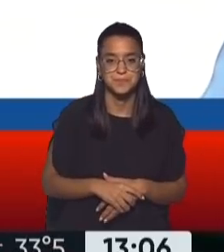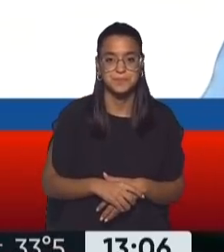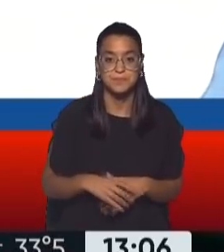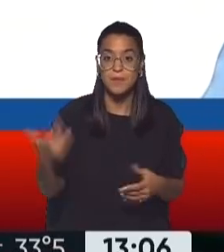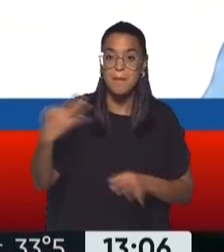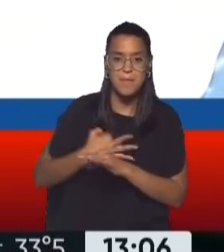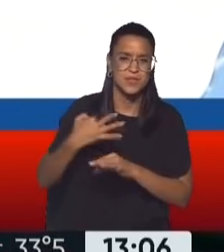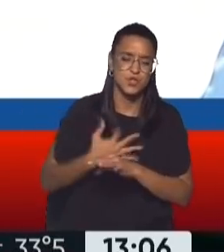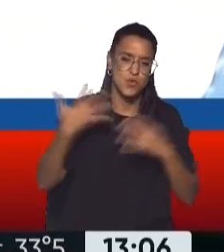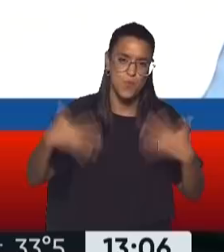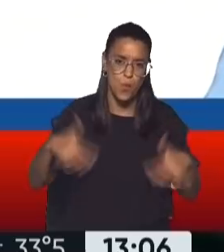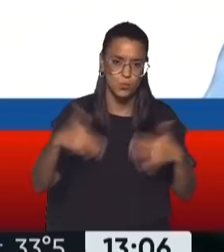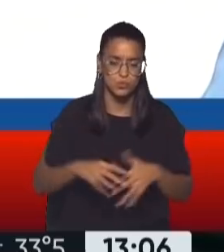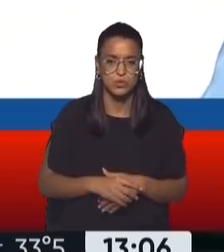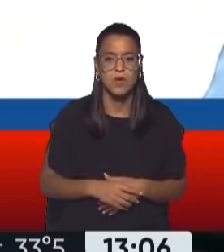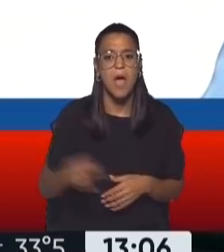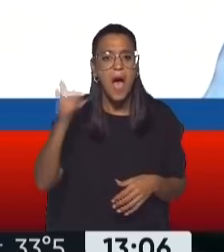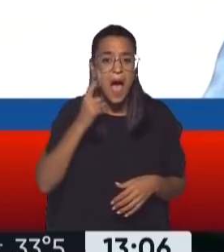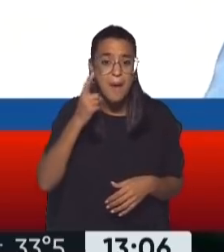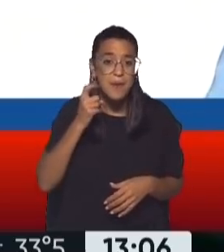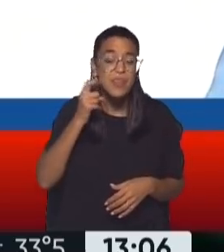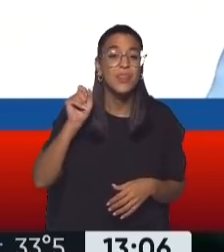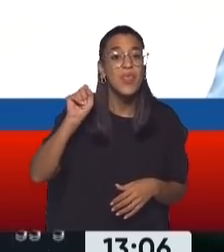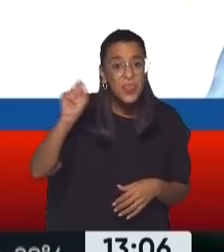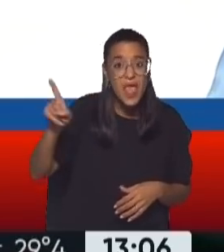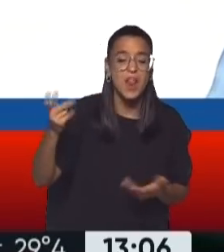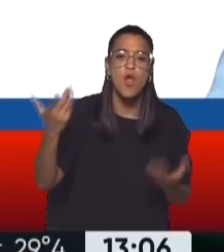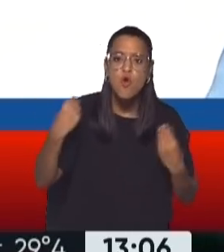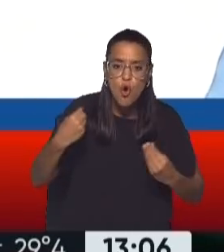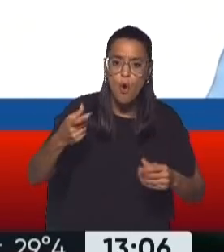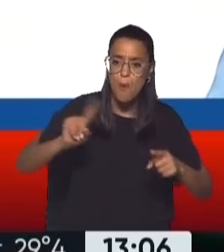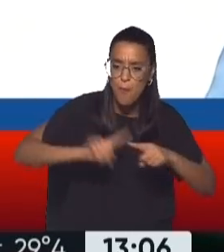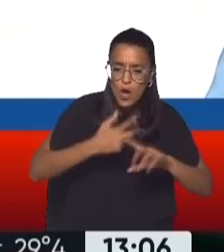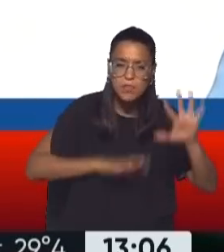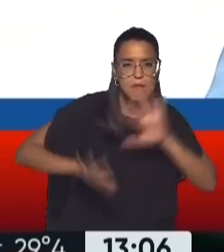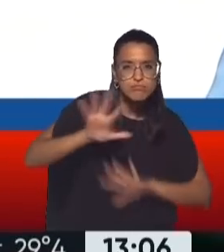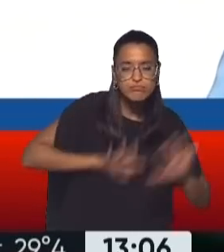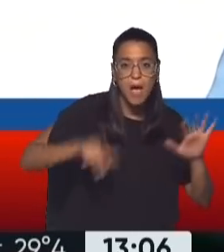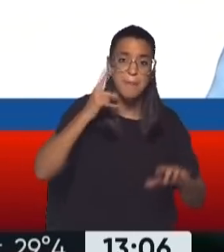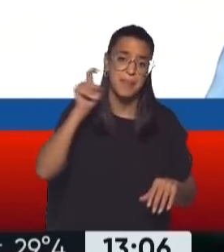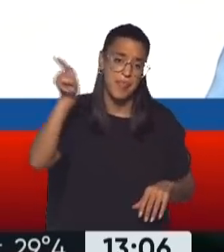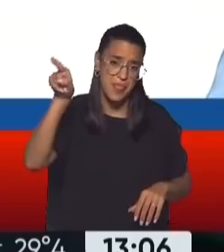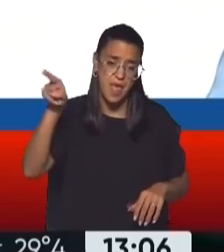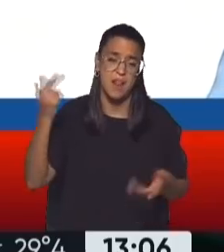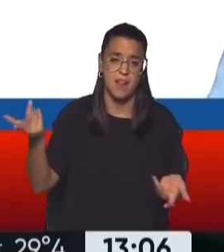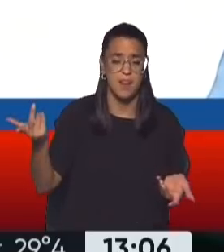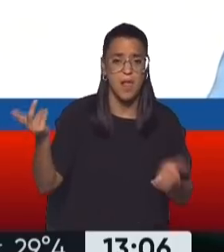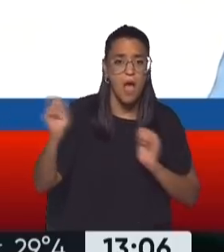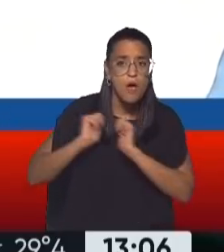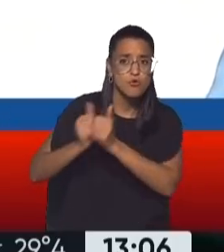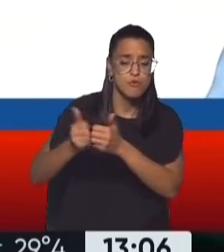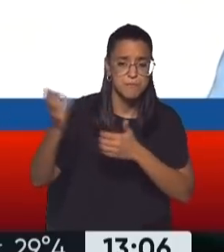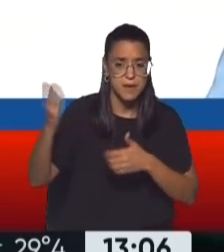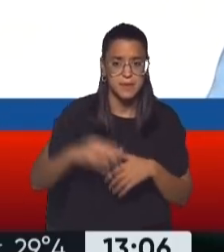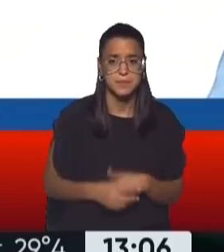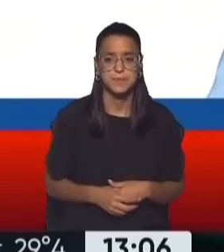que me enseñó mucho, que aprendí de él cómo construir en la política, que lo acompañé.